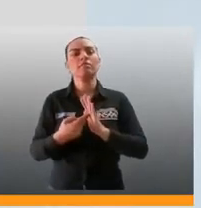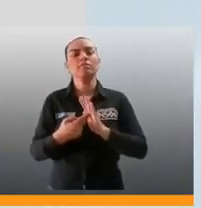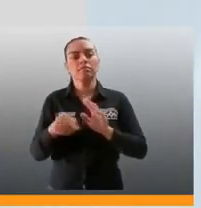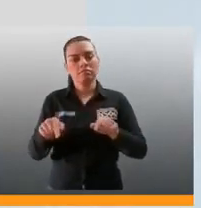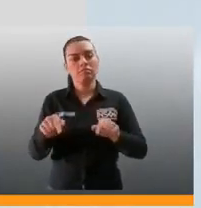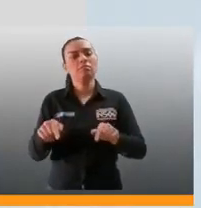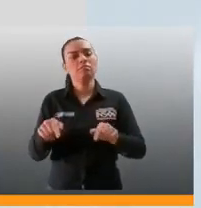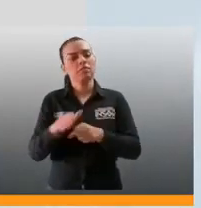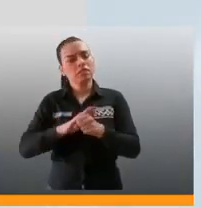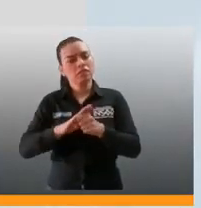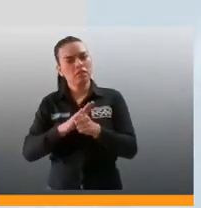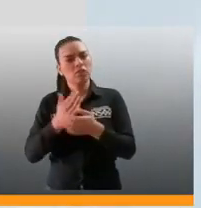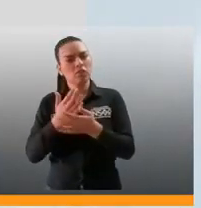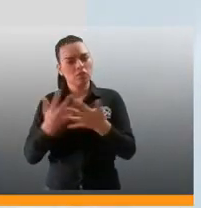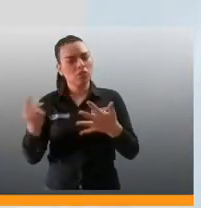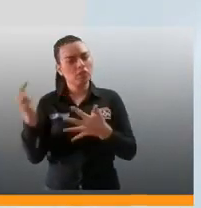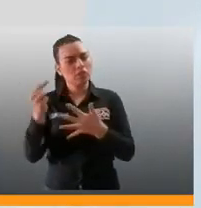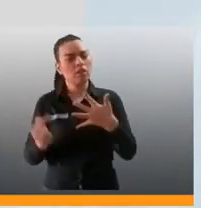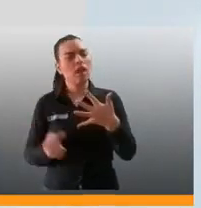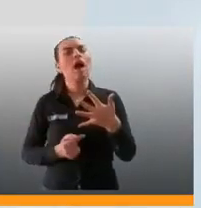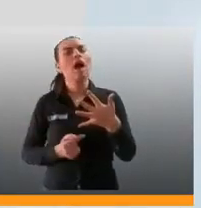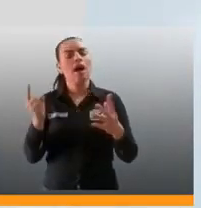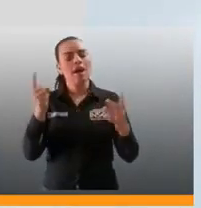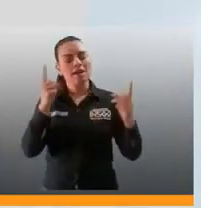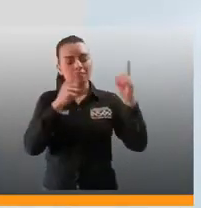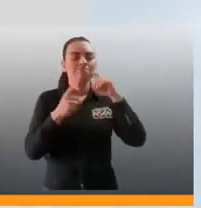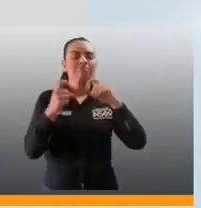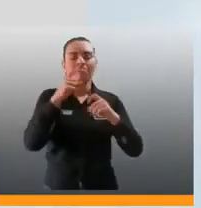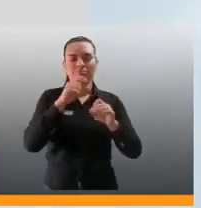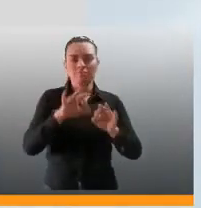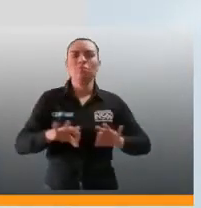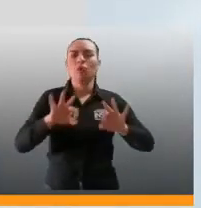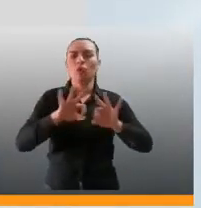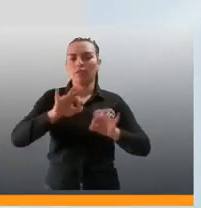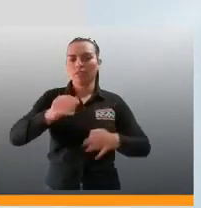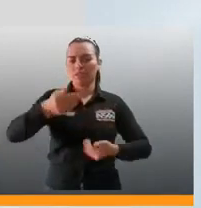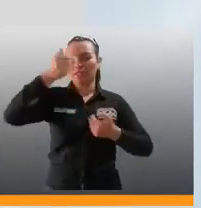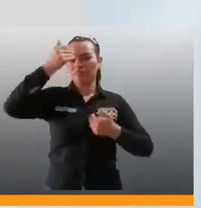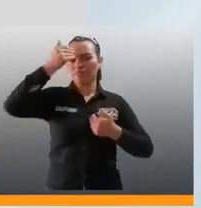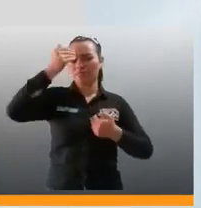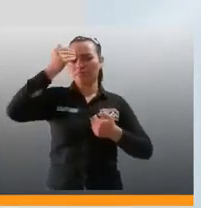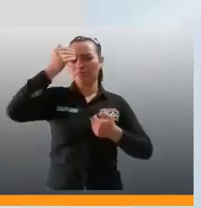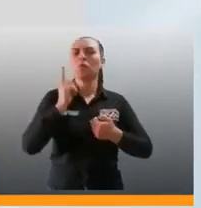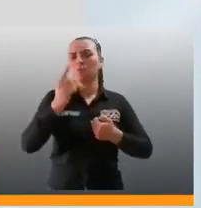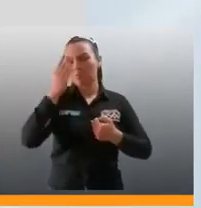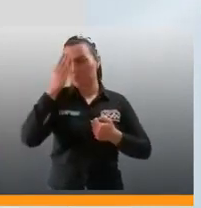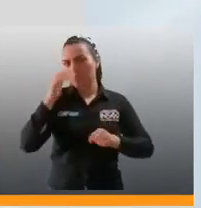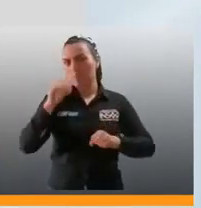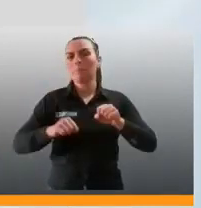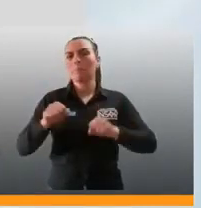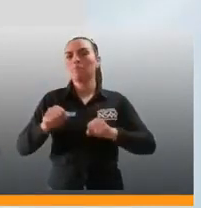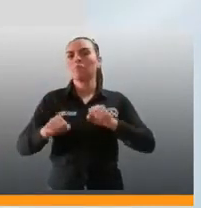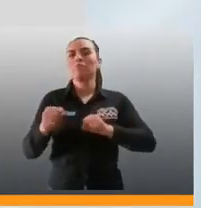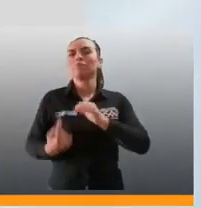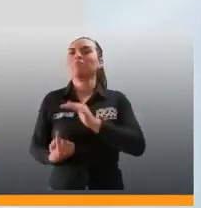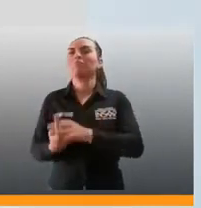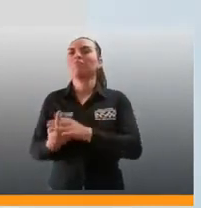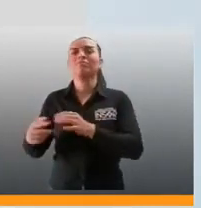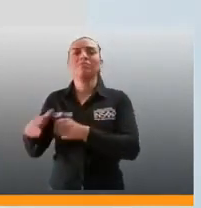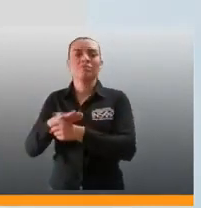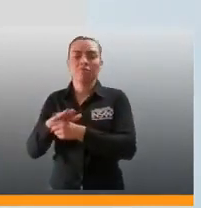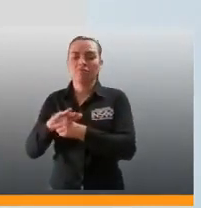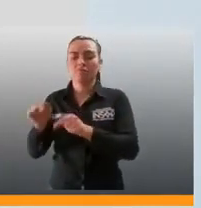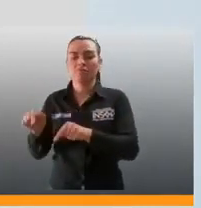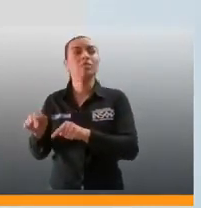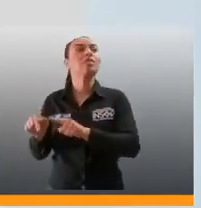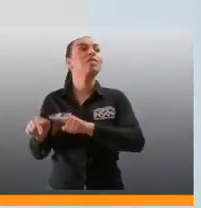están pasando y que nos llevan a reflexionar y ser más conscientes pues de que muy probablemente la situación que estamos viviendo también la está viviendo el